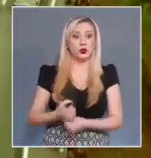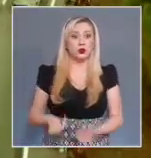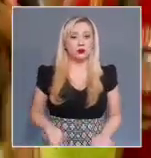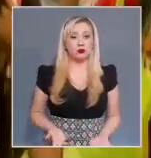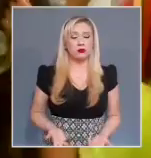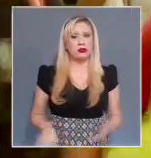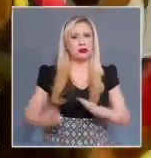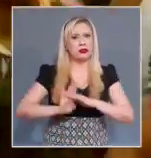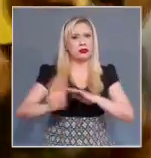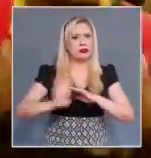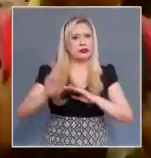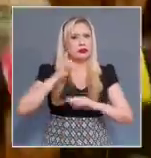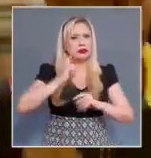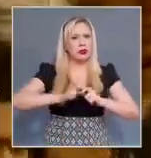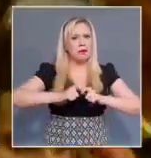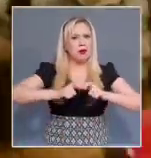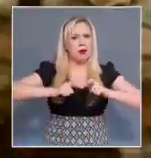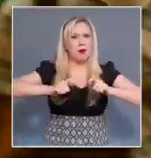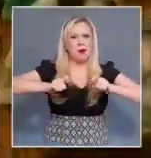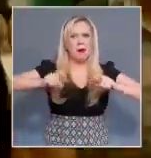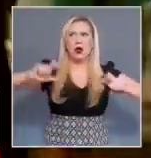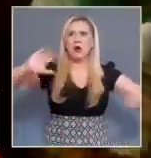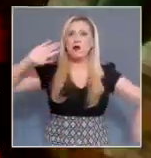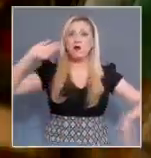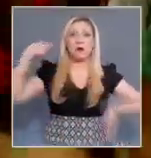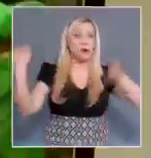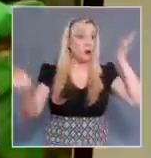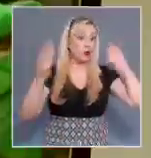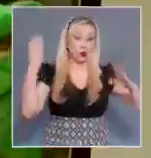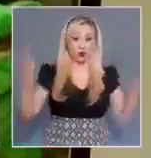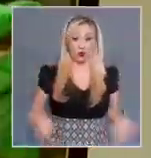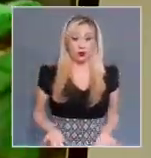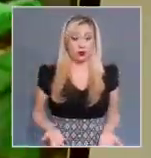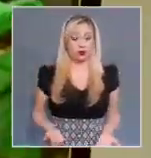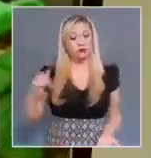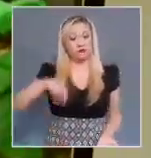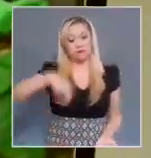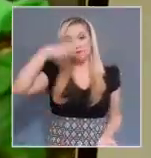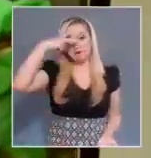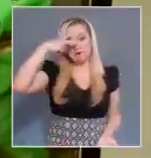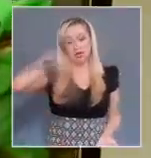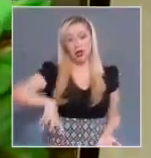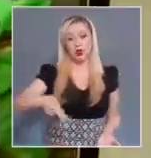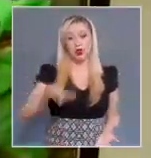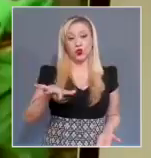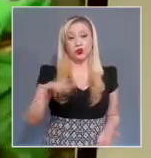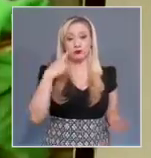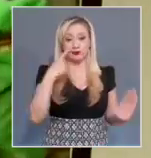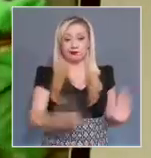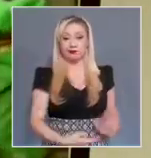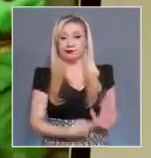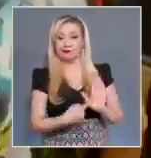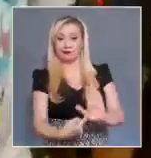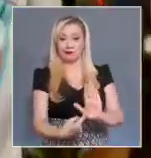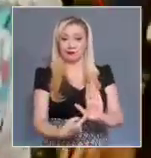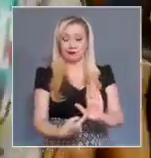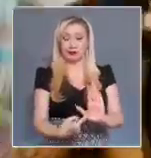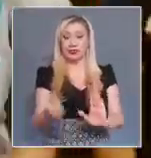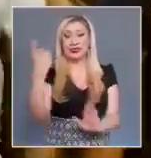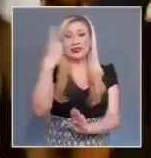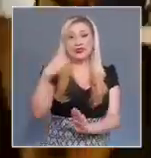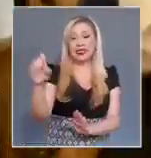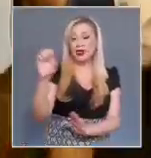agrava en el mundo y prueba de ello es México, país donde ingresaron más de